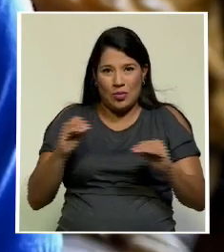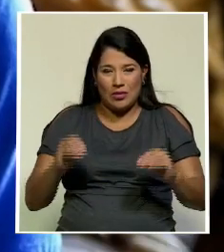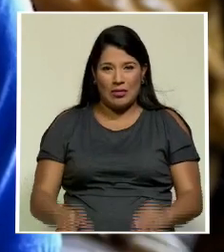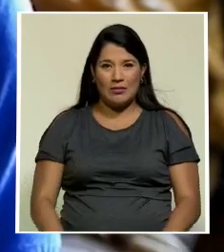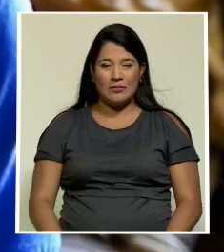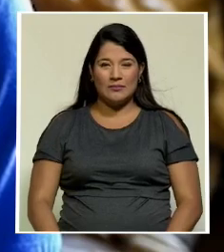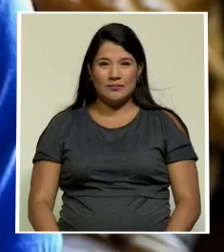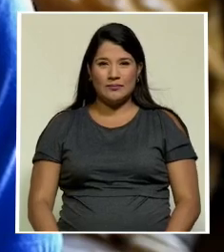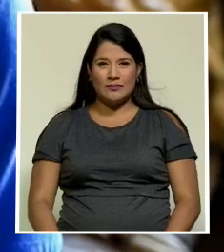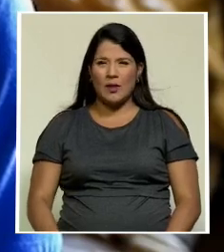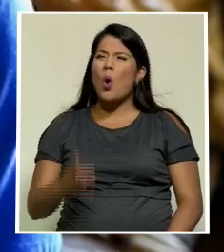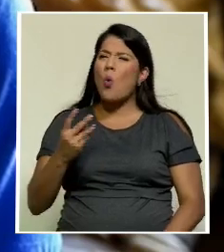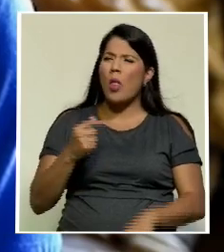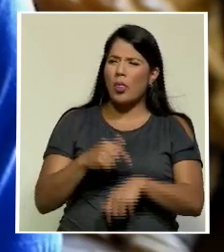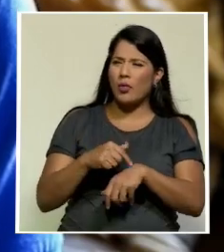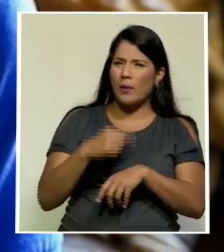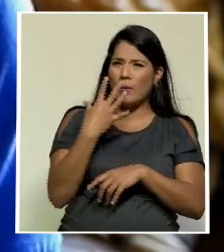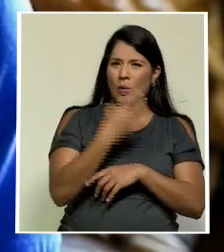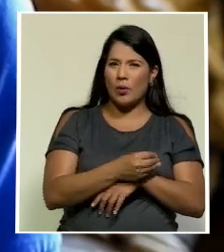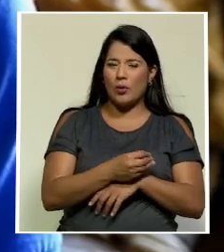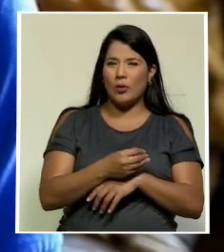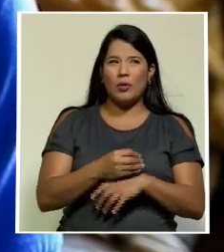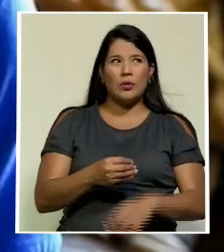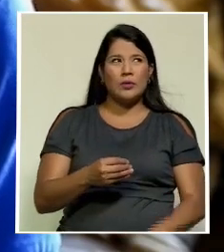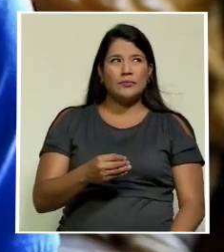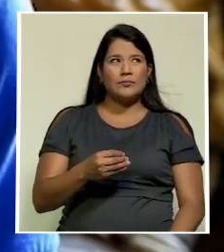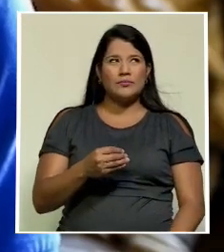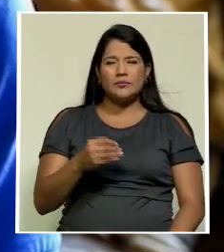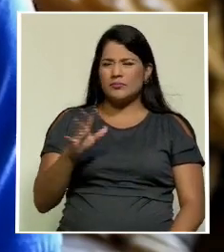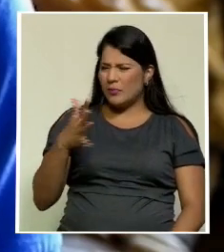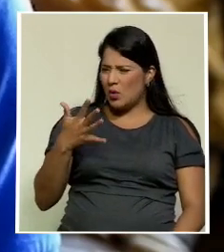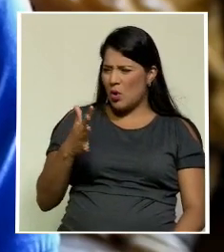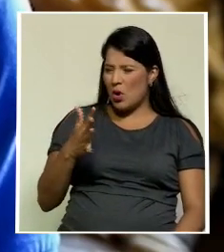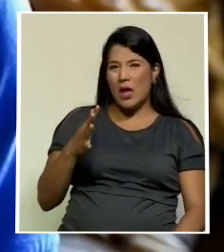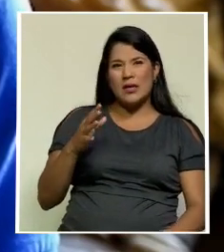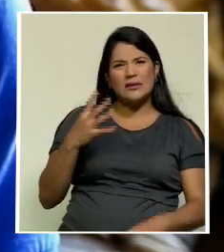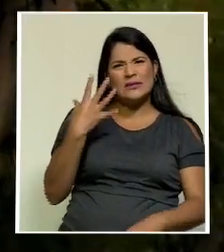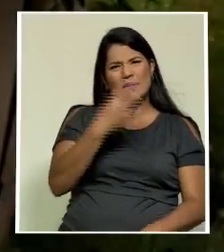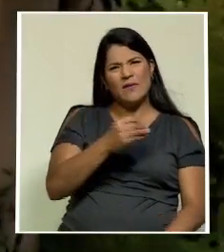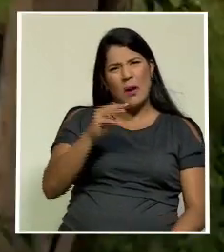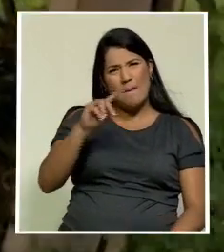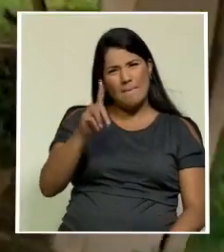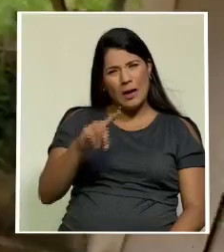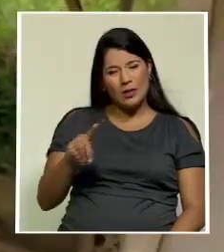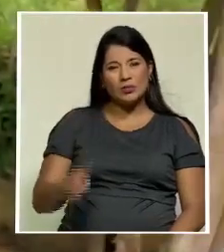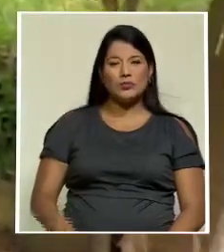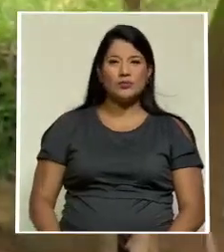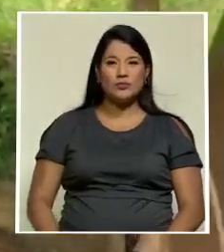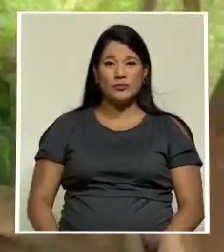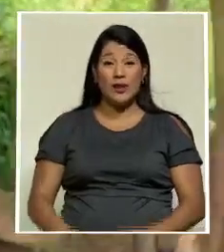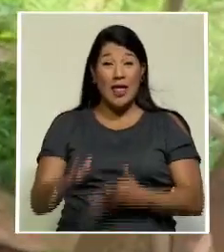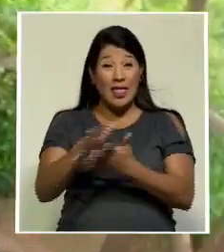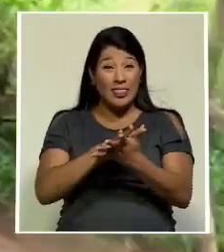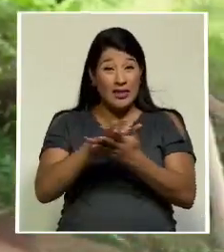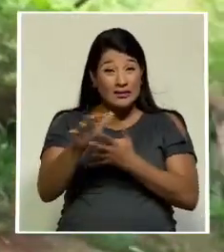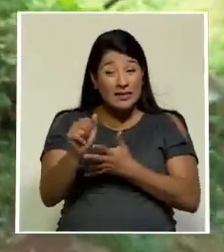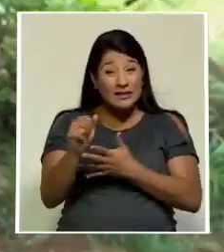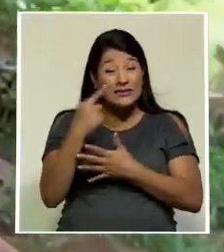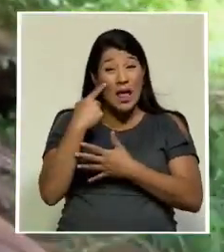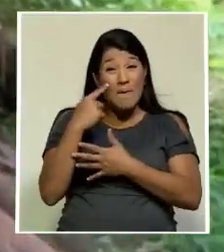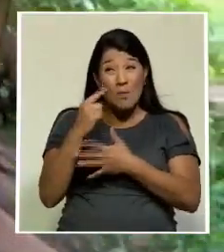¿Hace cuánto se fue él a Estados Unidos? Se fue el mes de marzo, creo que se fue. Los desastres por el calentamiento